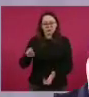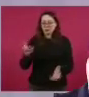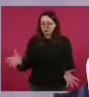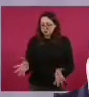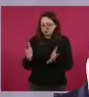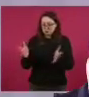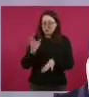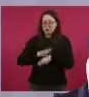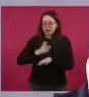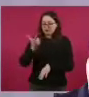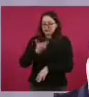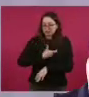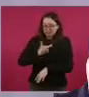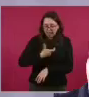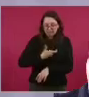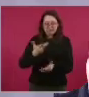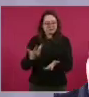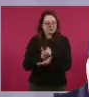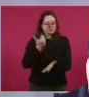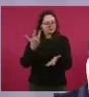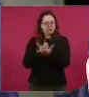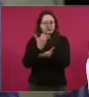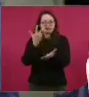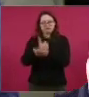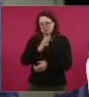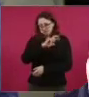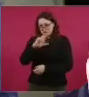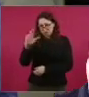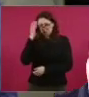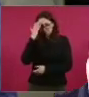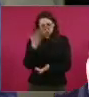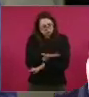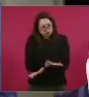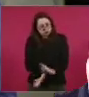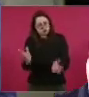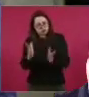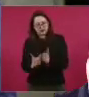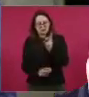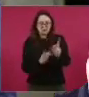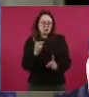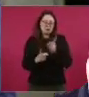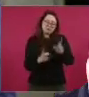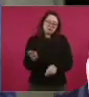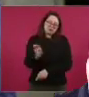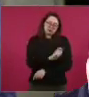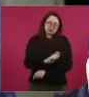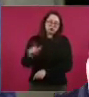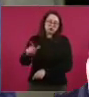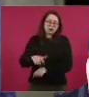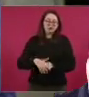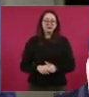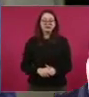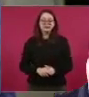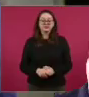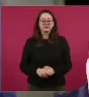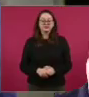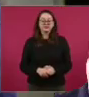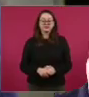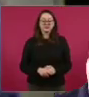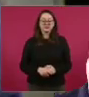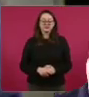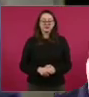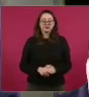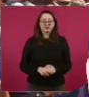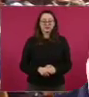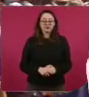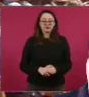y que se reconozca a todos, como lo hemos venido haciendo. Les